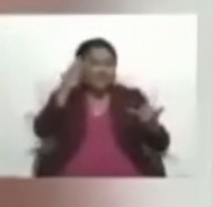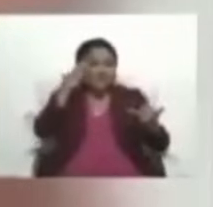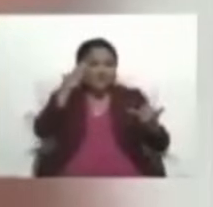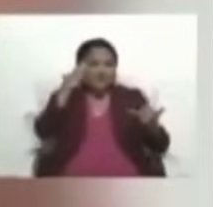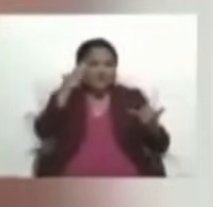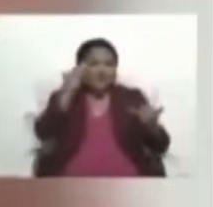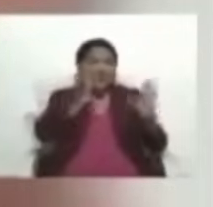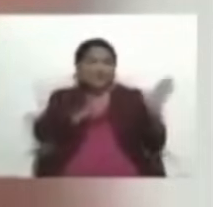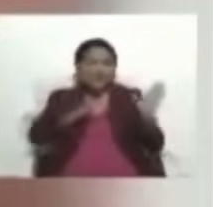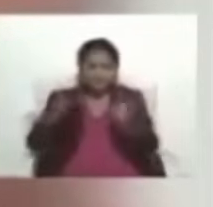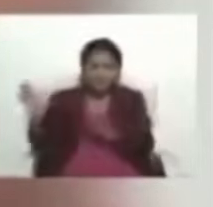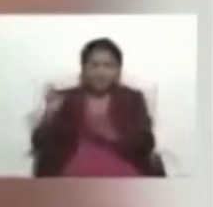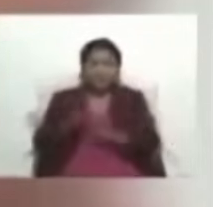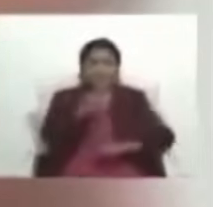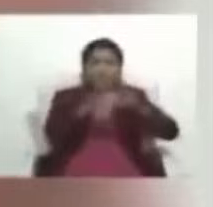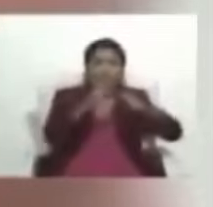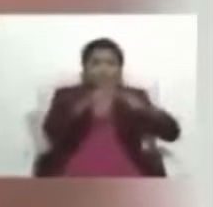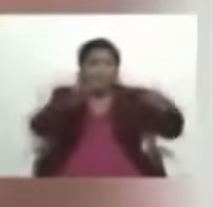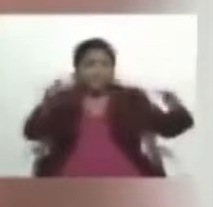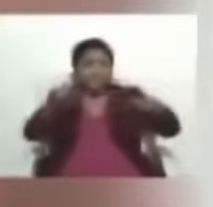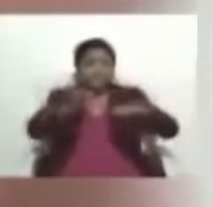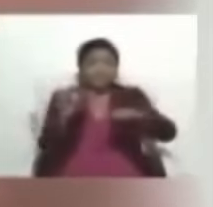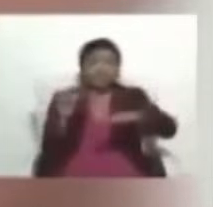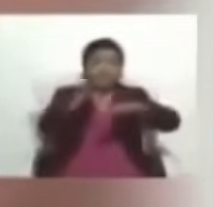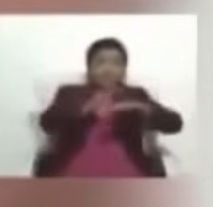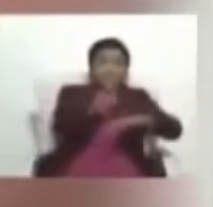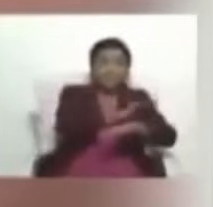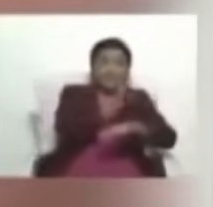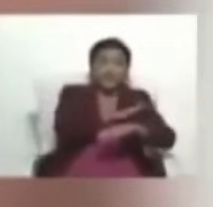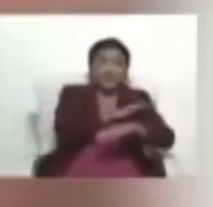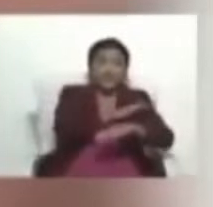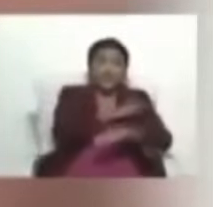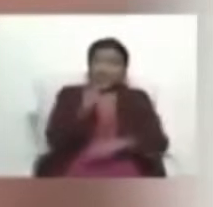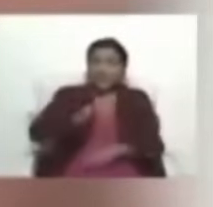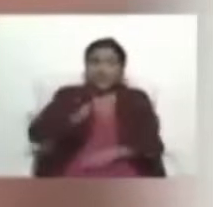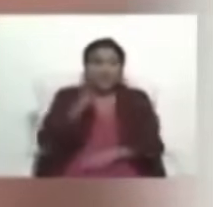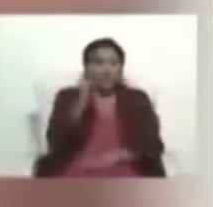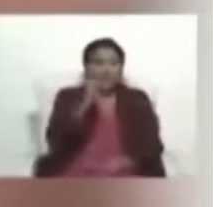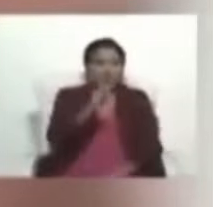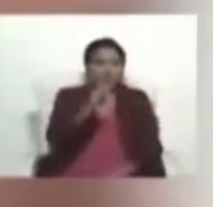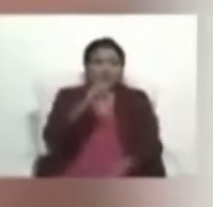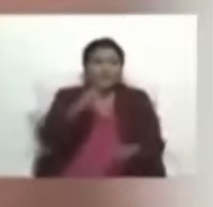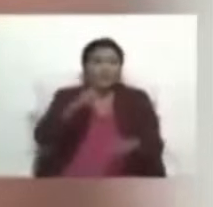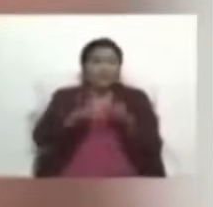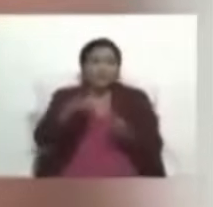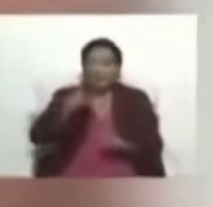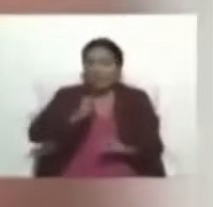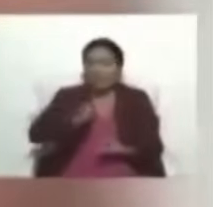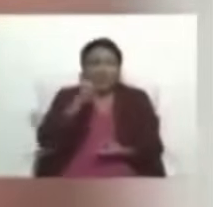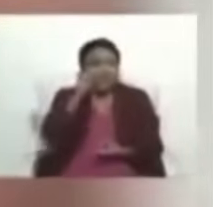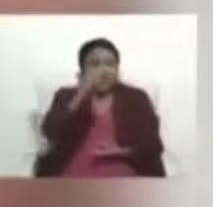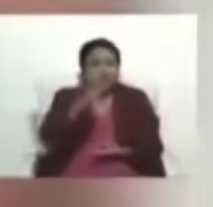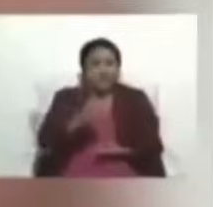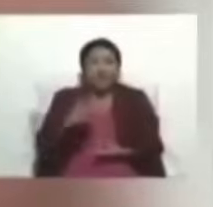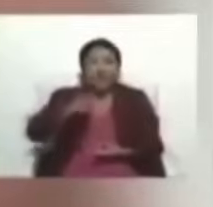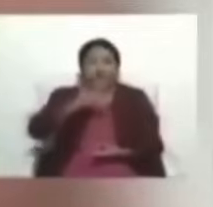hecho la organización y haber comprado los pasajes para irnos para allá, que no iba a recibir pago por parte de Carlos. Al respecto,